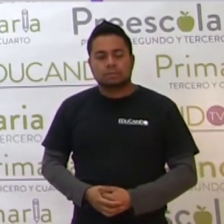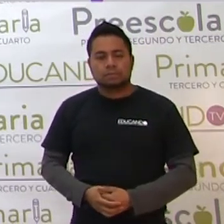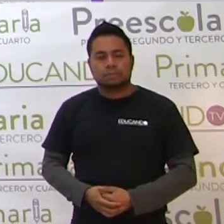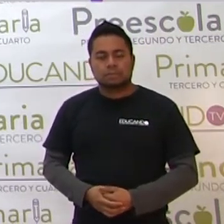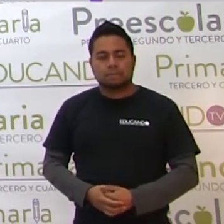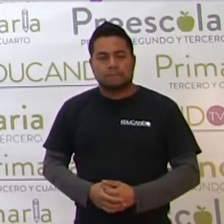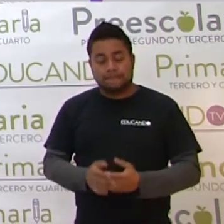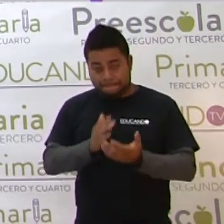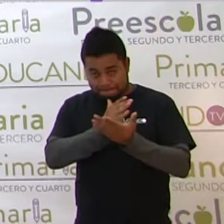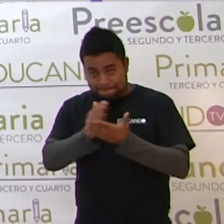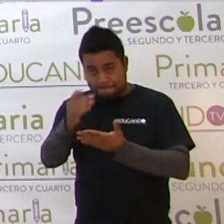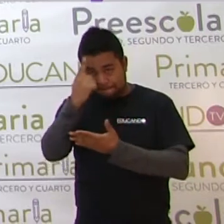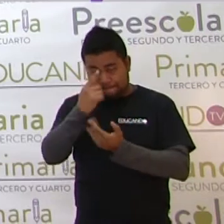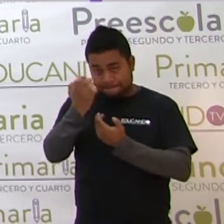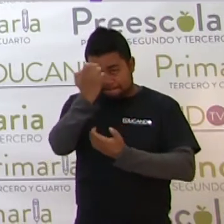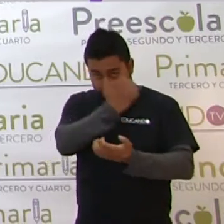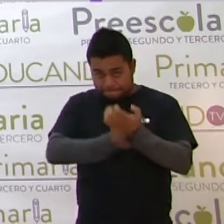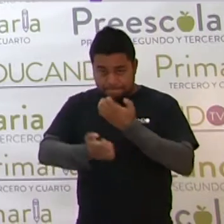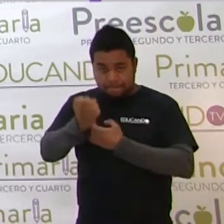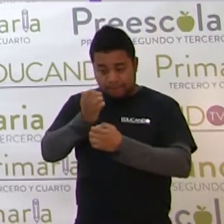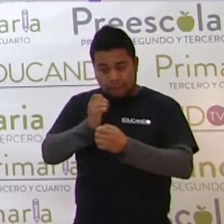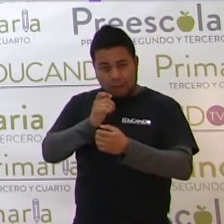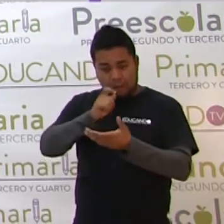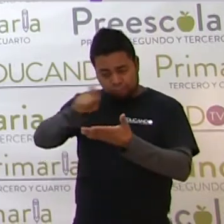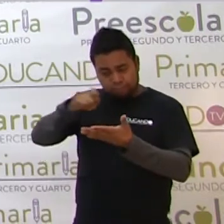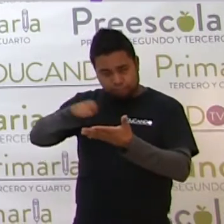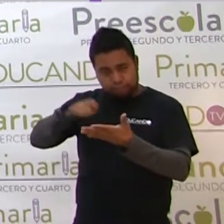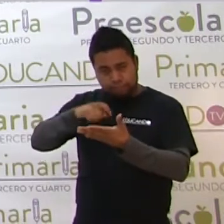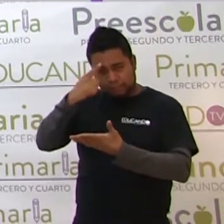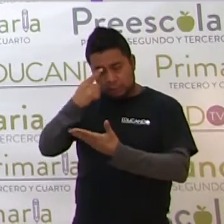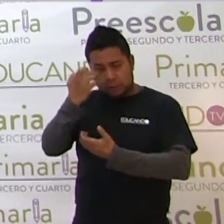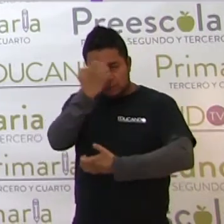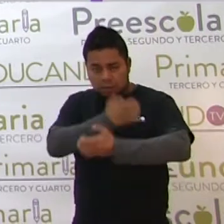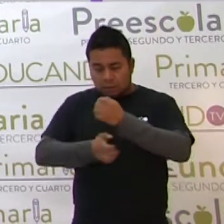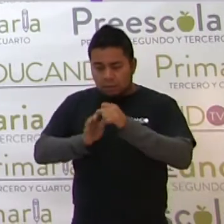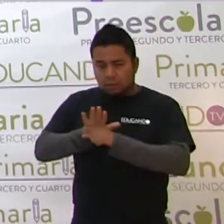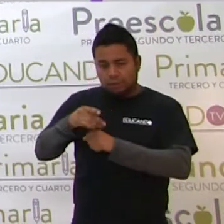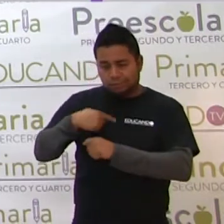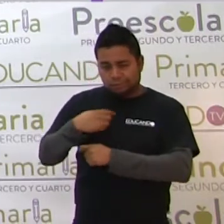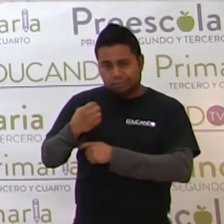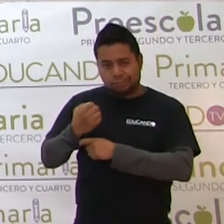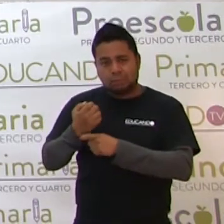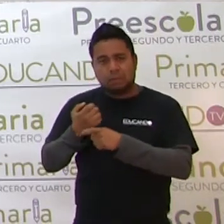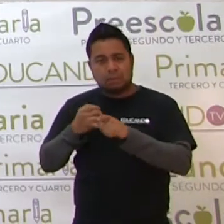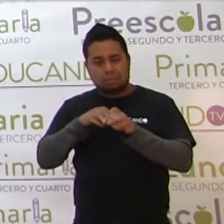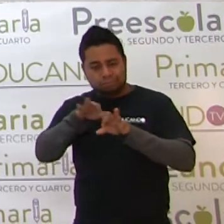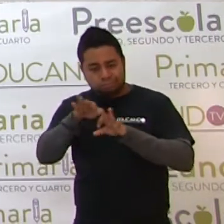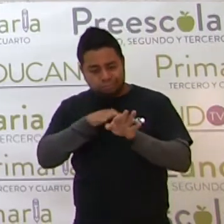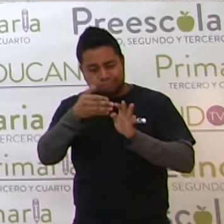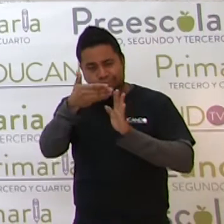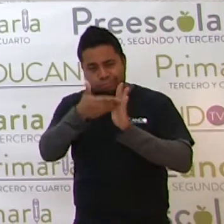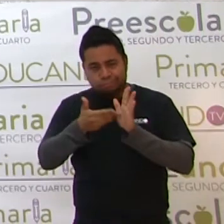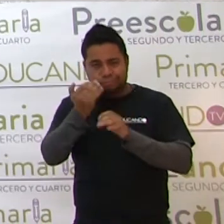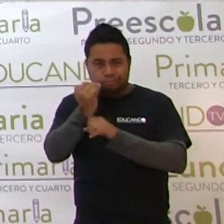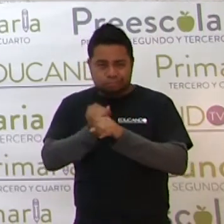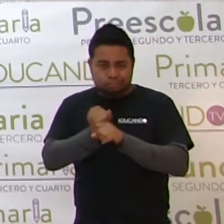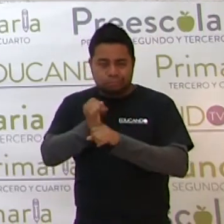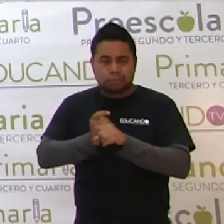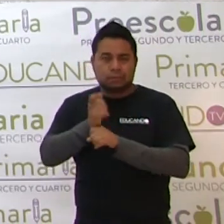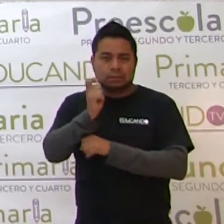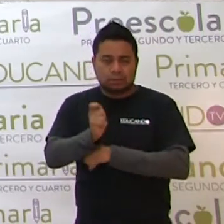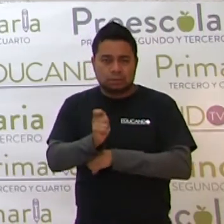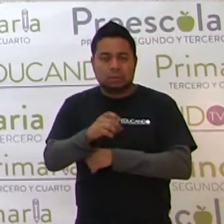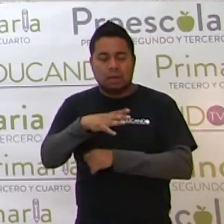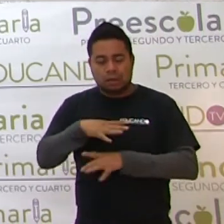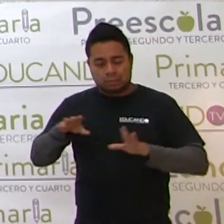de la rúbrica o de las rúbricas que podemos considerar para analizar nuestro trabajo o investigación es que se van a describir